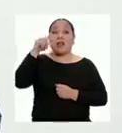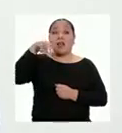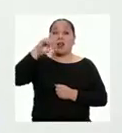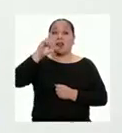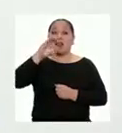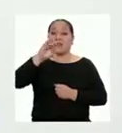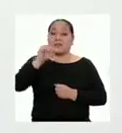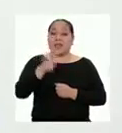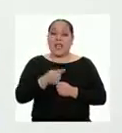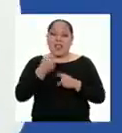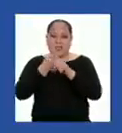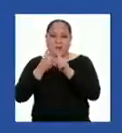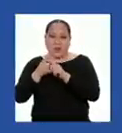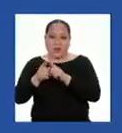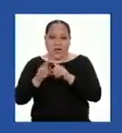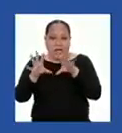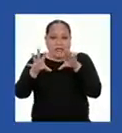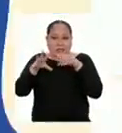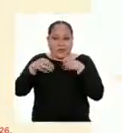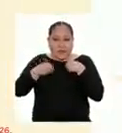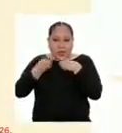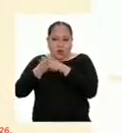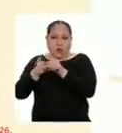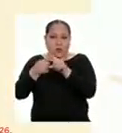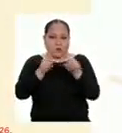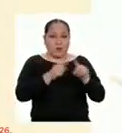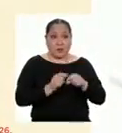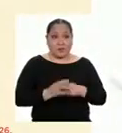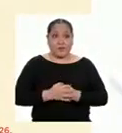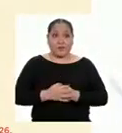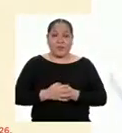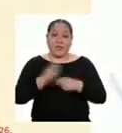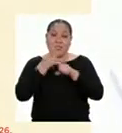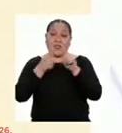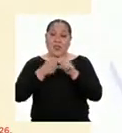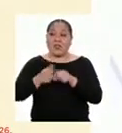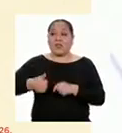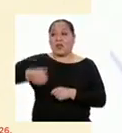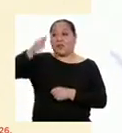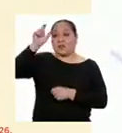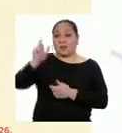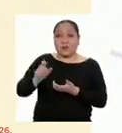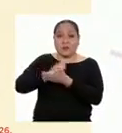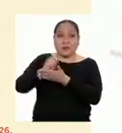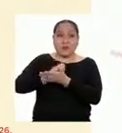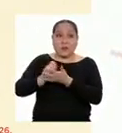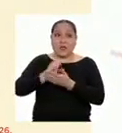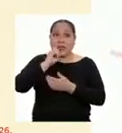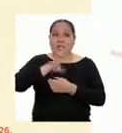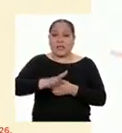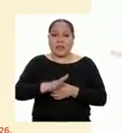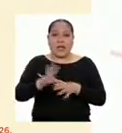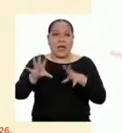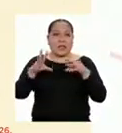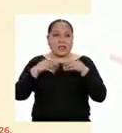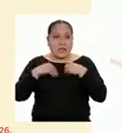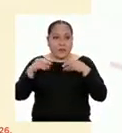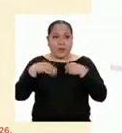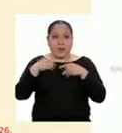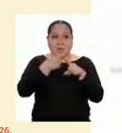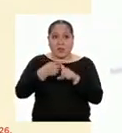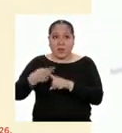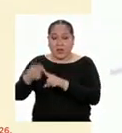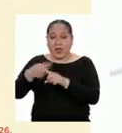el párrafo 1 de este texto. Diversos autores definen la tolerancia a la diversidad como el respeto y la